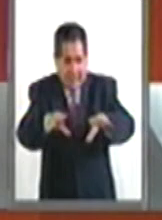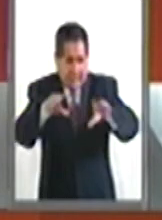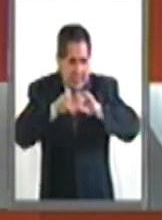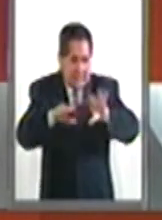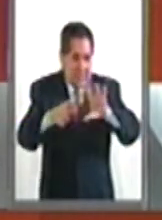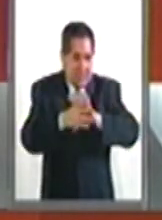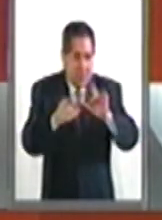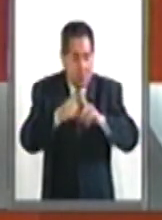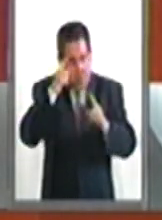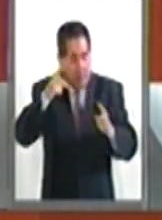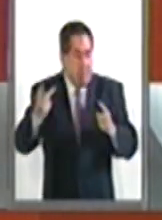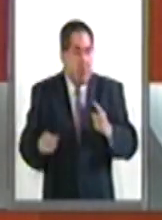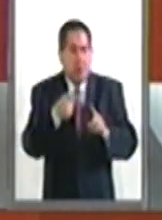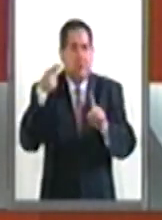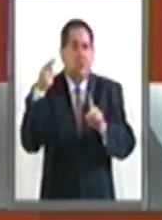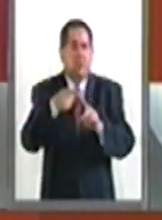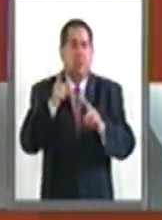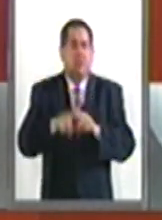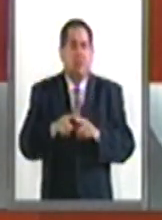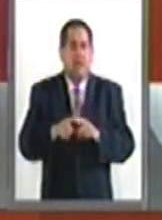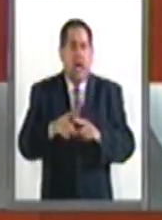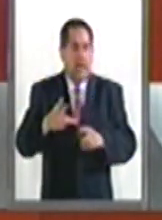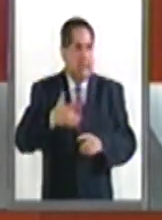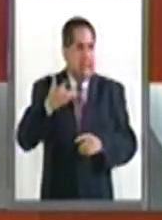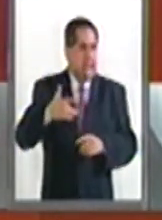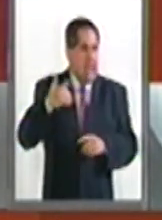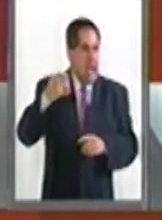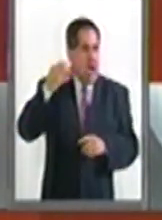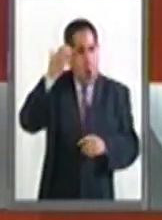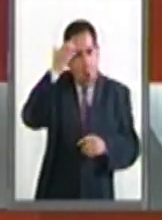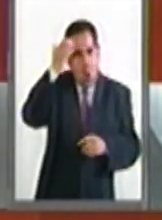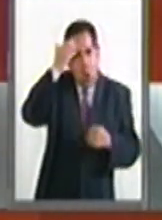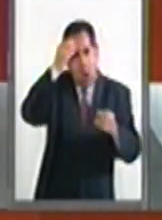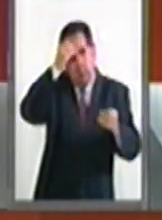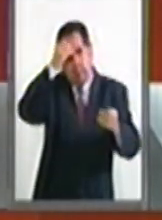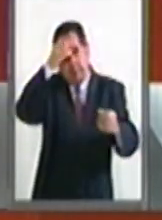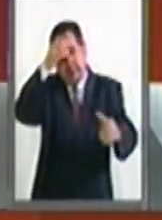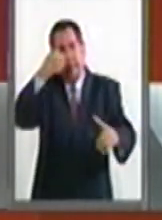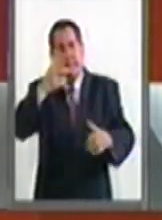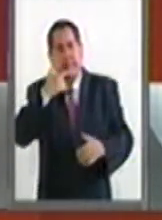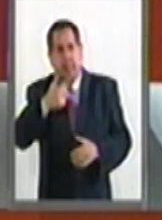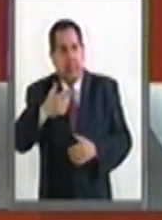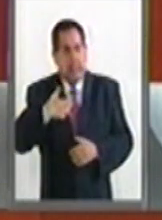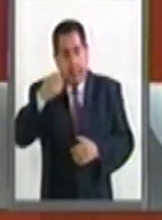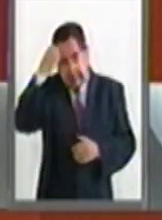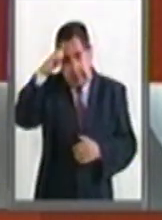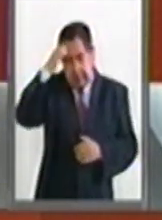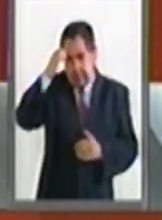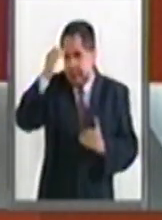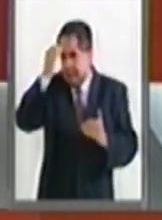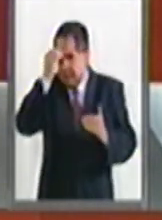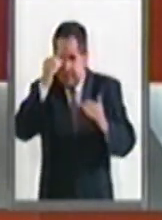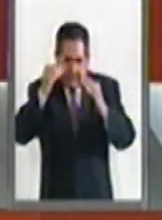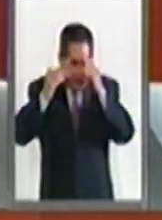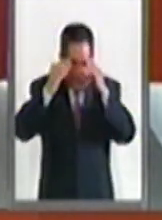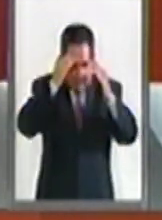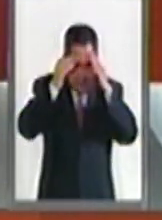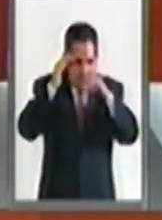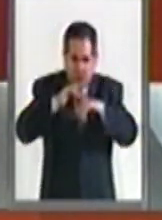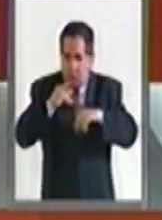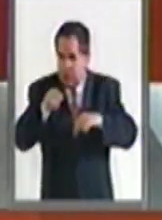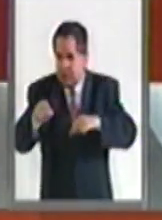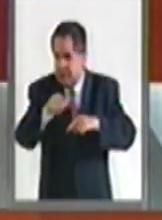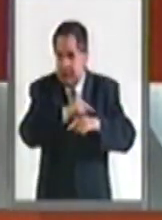pregunta y una pregunta es ya una experiencia de conocimiento. Es la experiencia ideal para generar conocimiento y